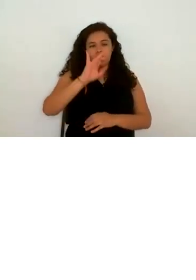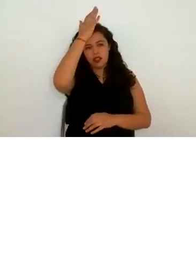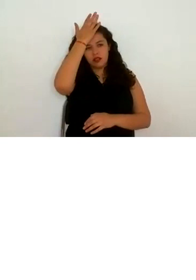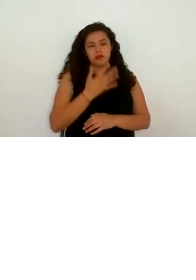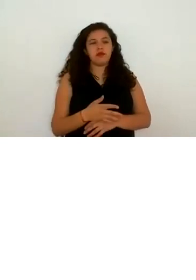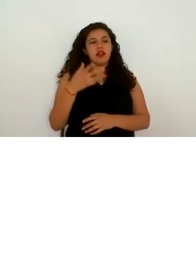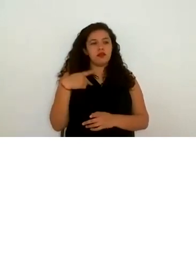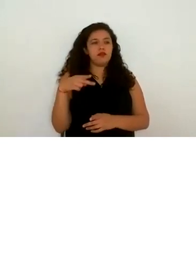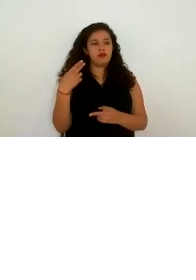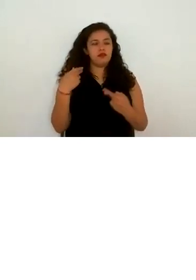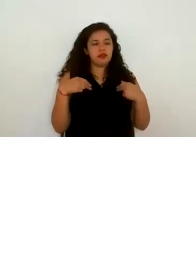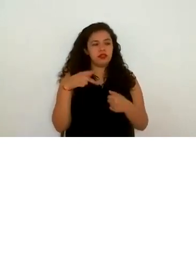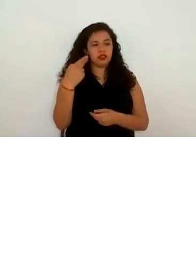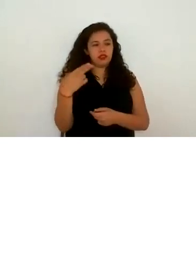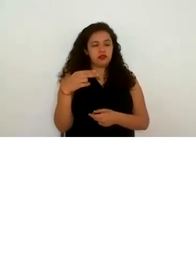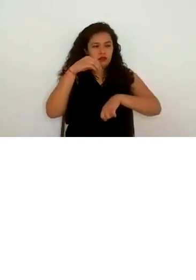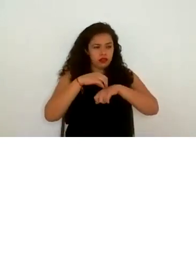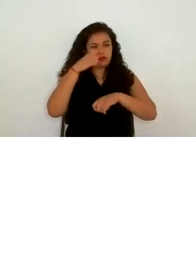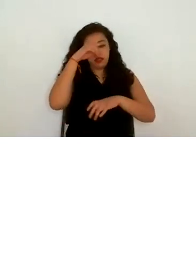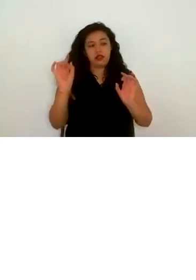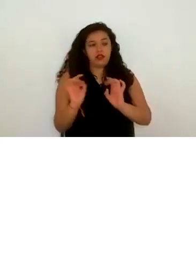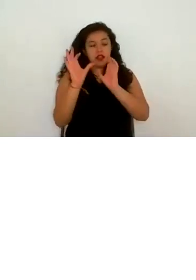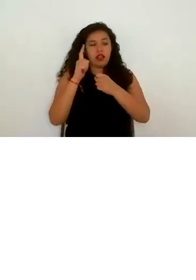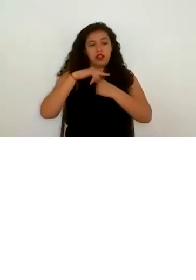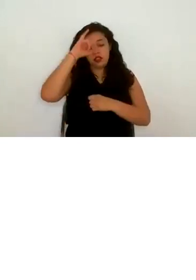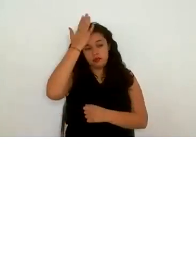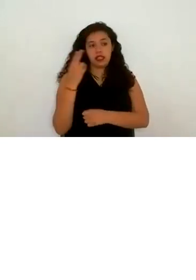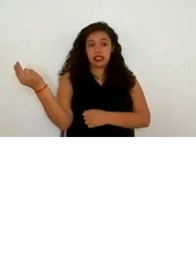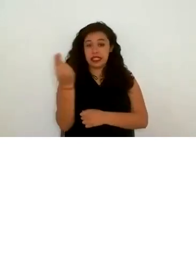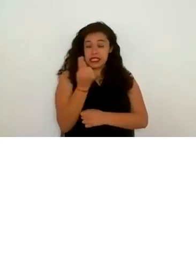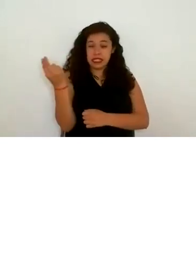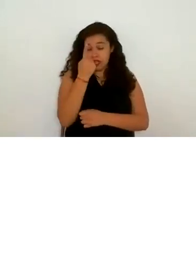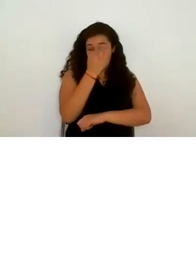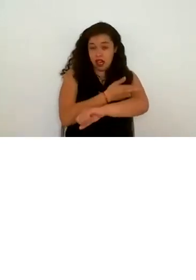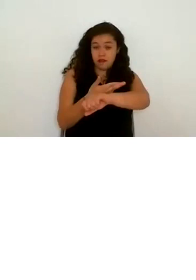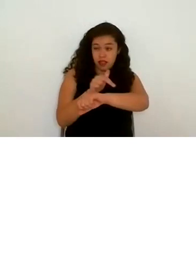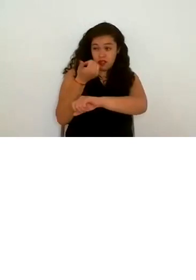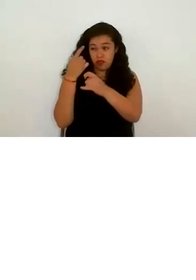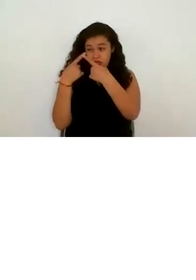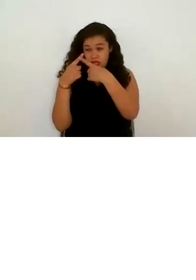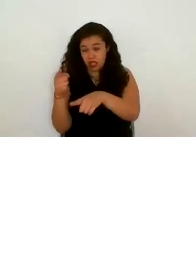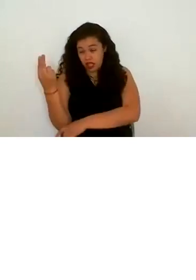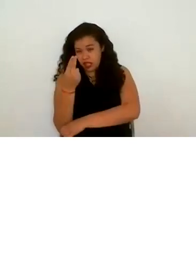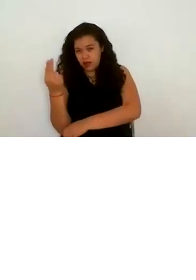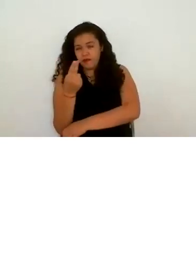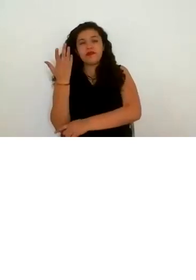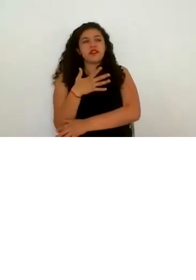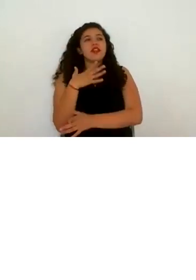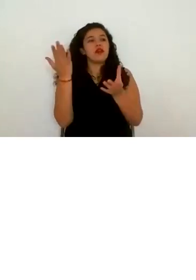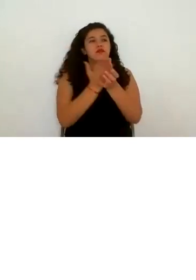del trabajador para que en caso de que requieran esa imagen para otro trámite, pues retomen de esa